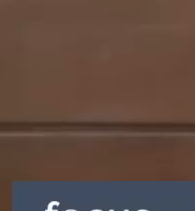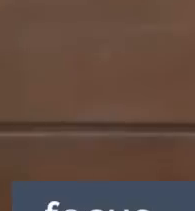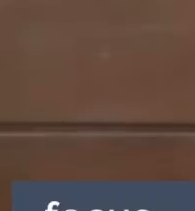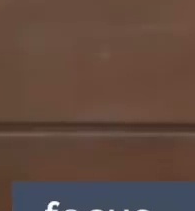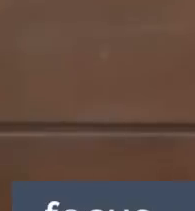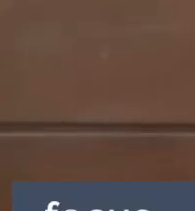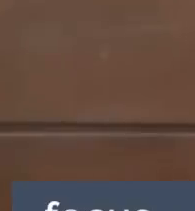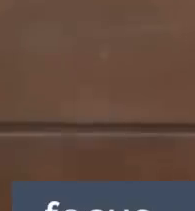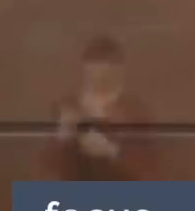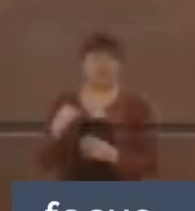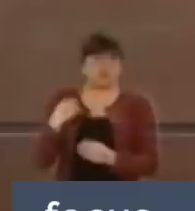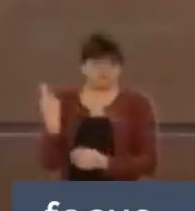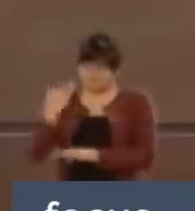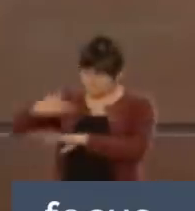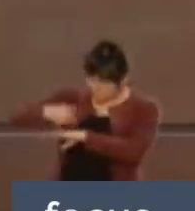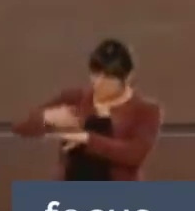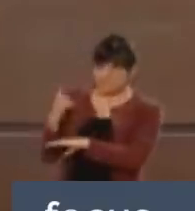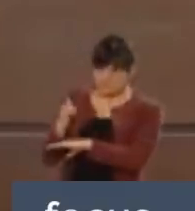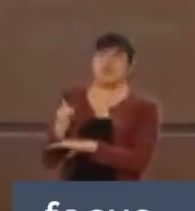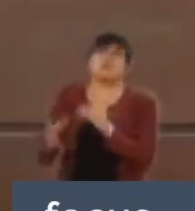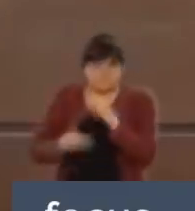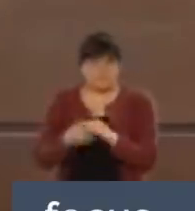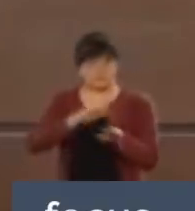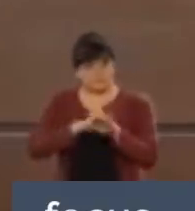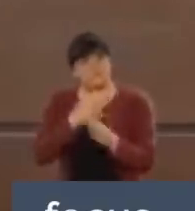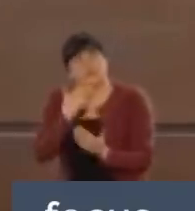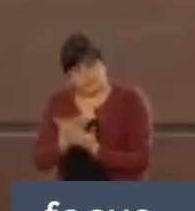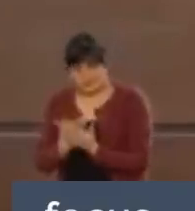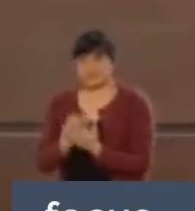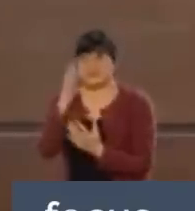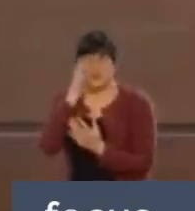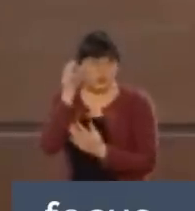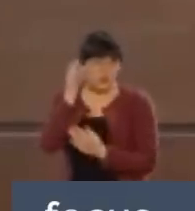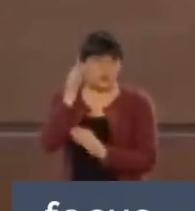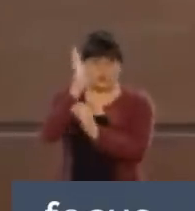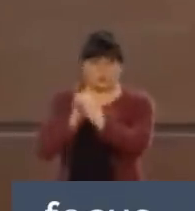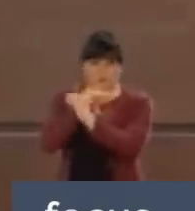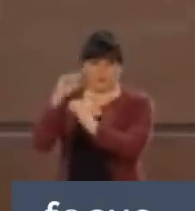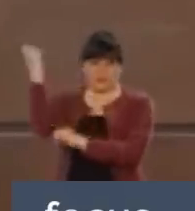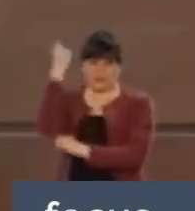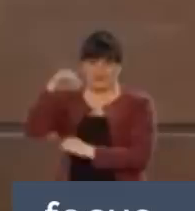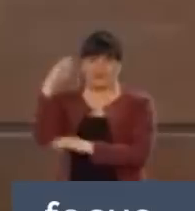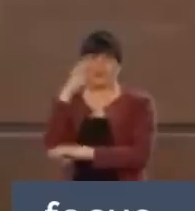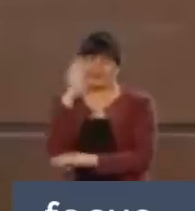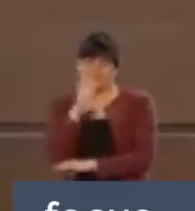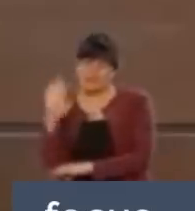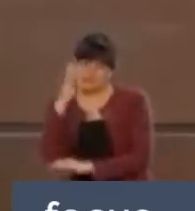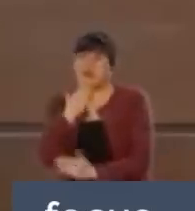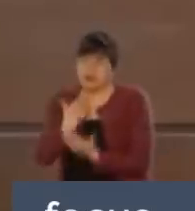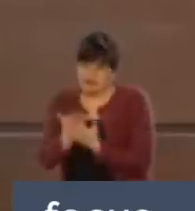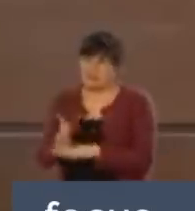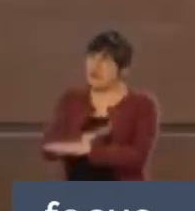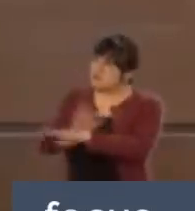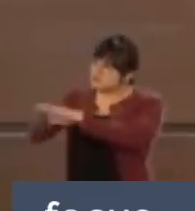pues quería reiterar la propuesta, pero más que reiterarla, agradecerle al señor Procurador General de la Nación que haya tenido en cuenta nuestra solicitud. Sé que muchas